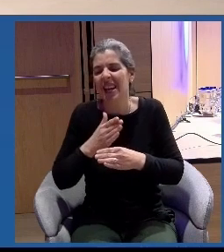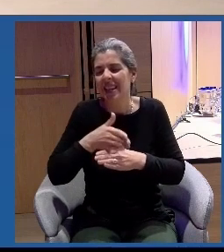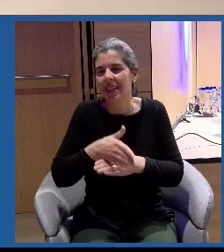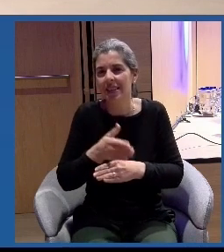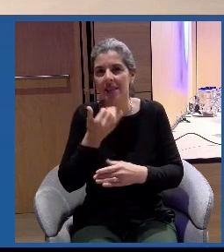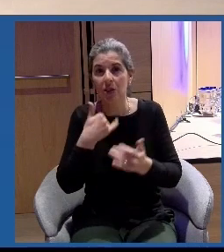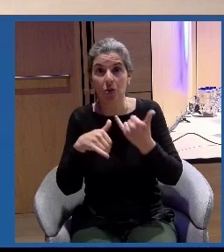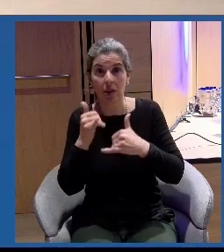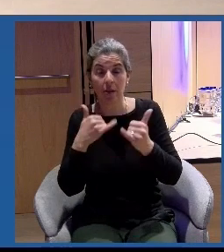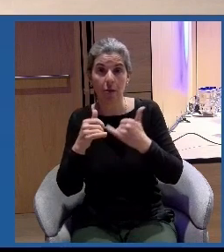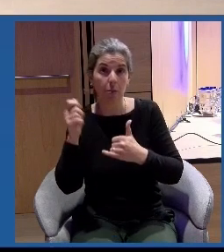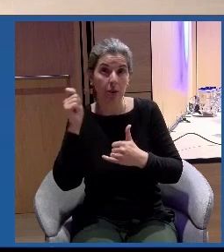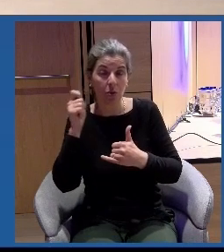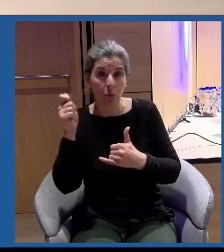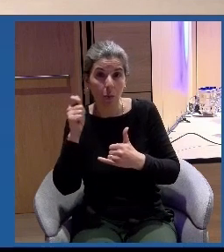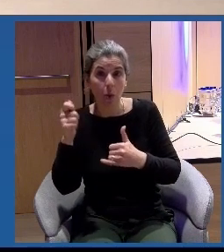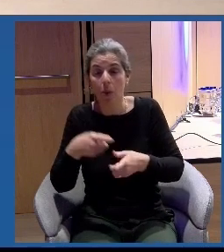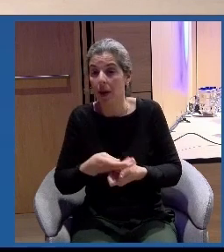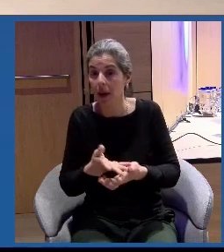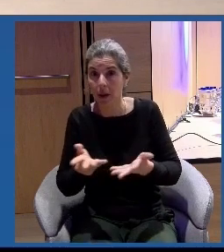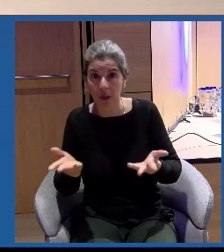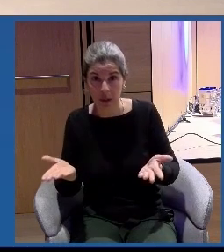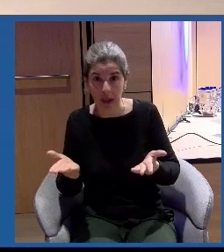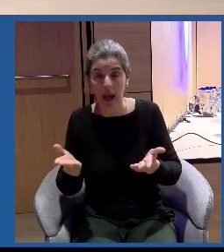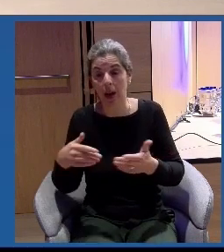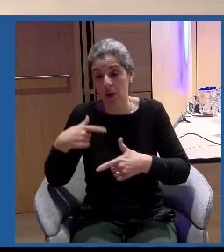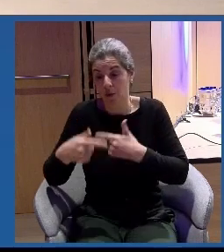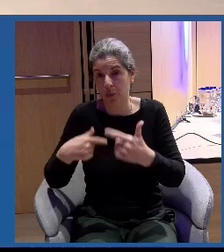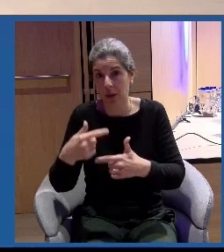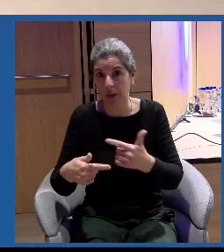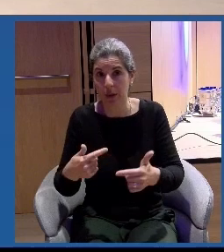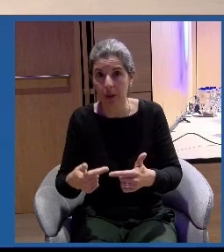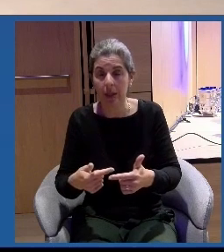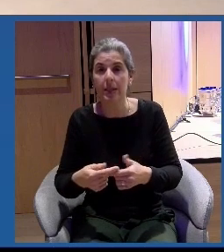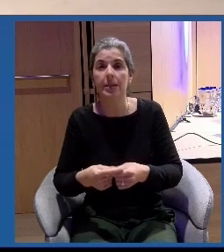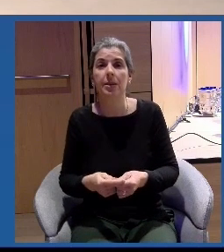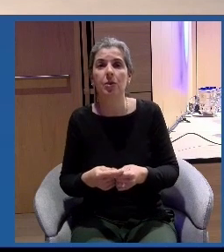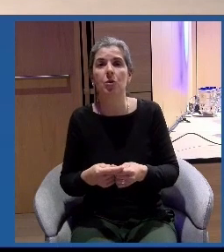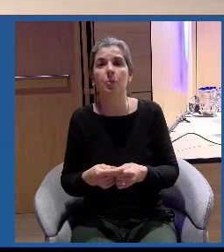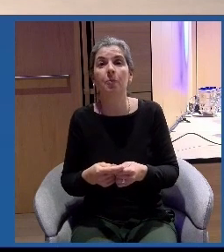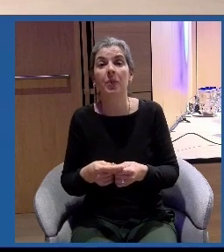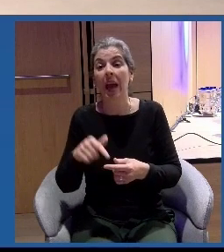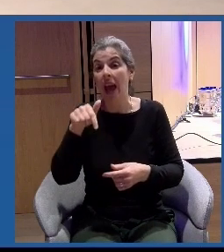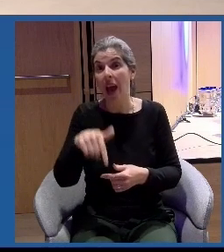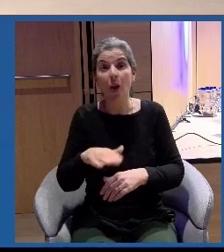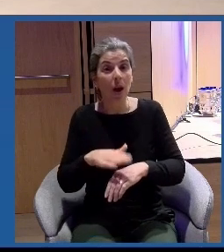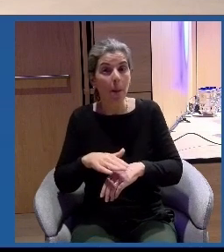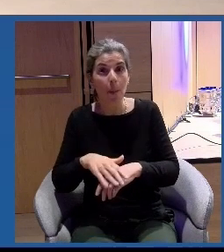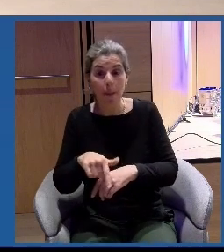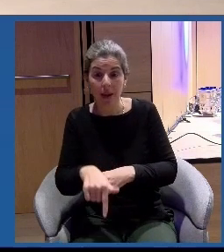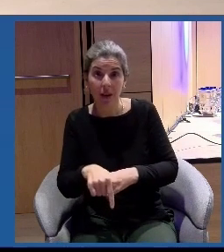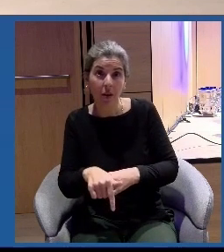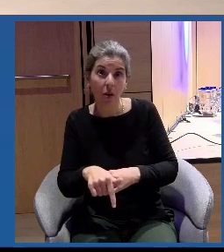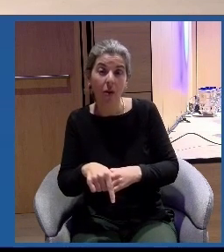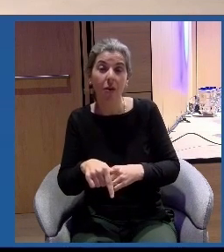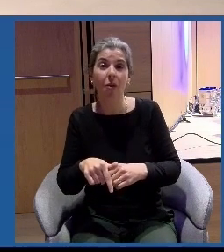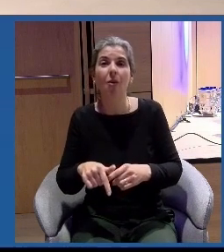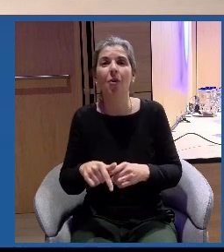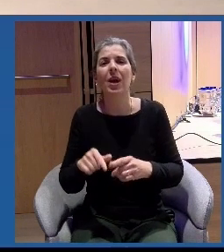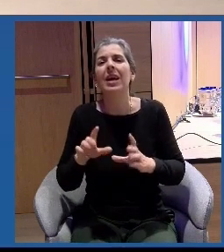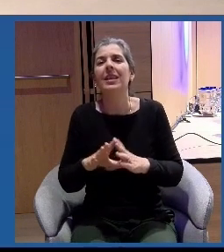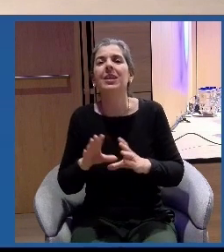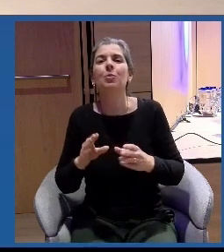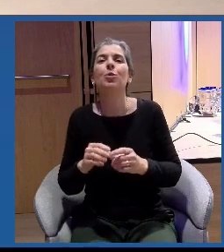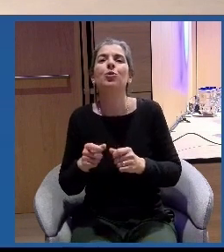SAIP, como parte de este proceso. Y eso llevó a que básicamente hoy tengamos 14 conjuntos de datos